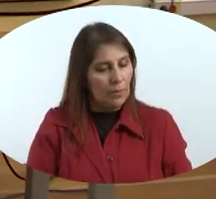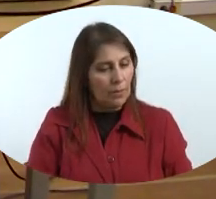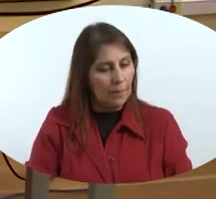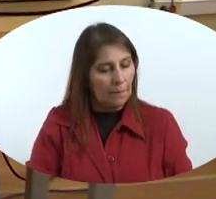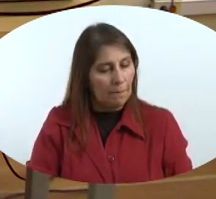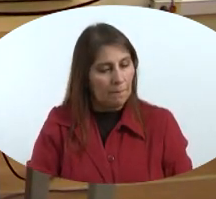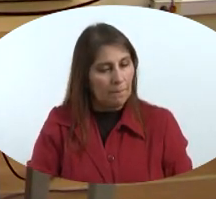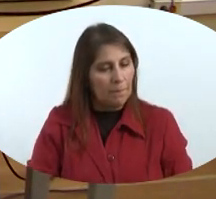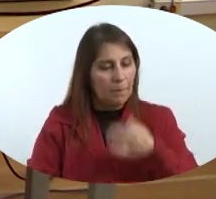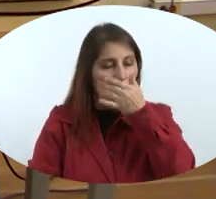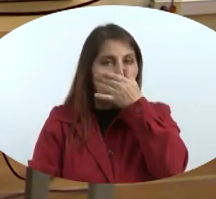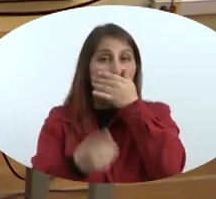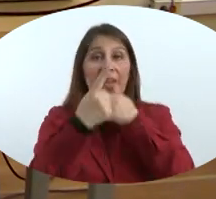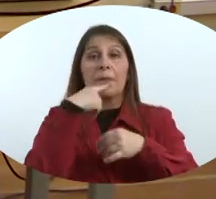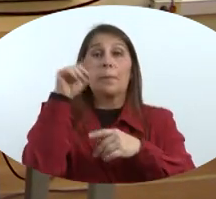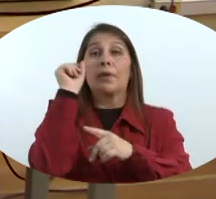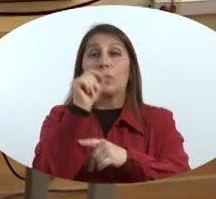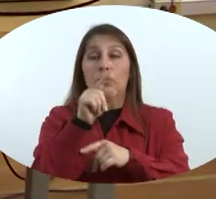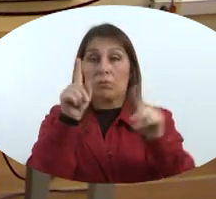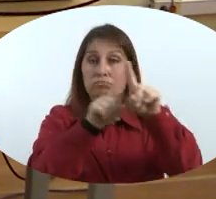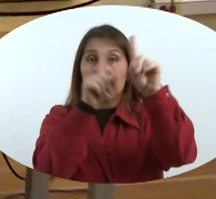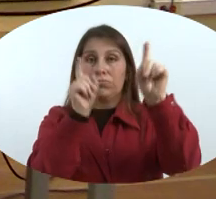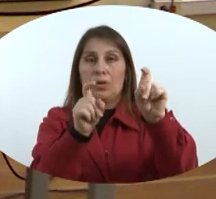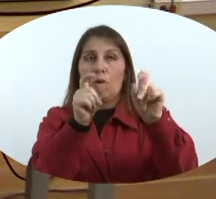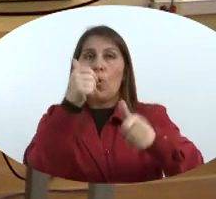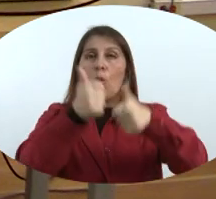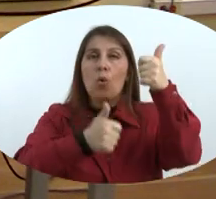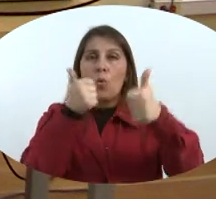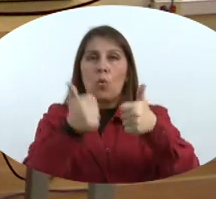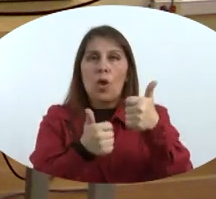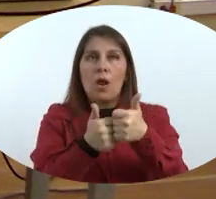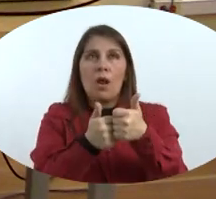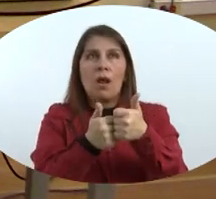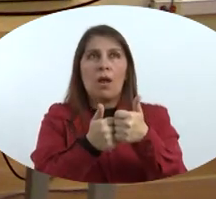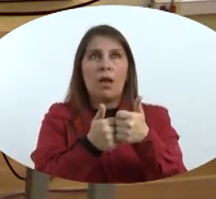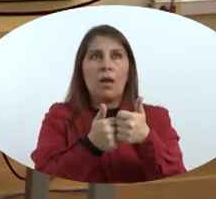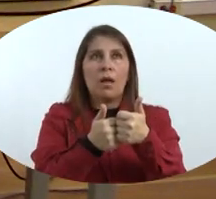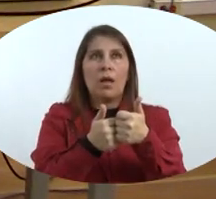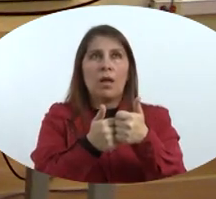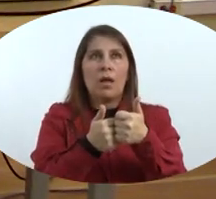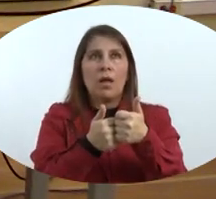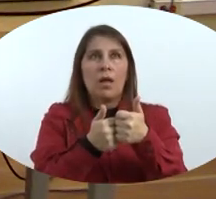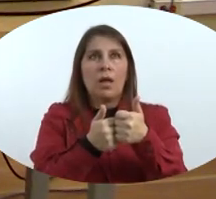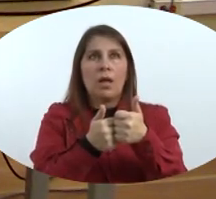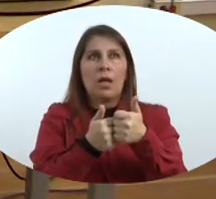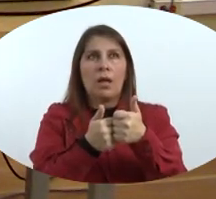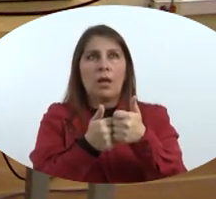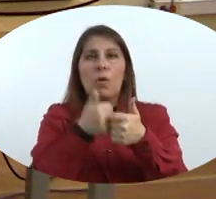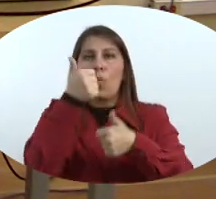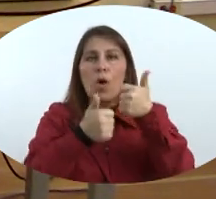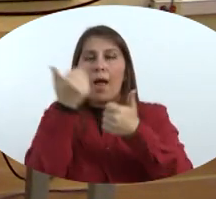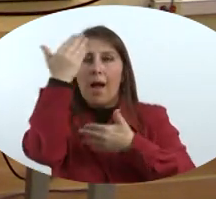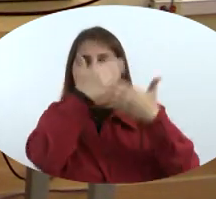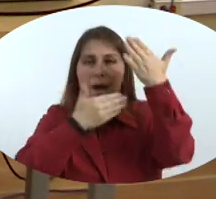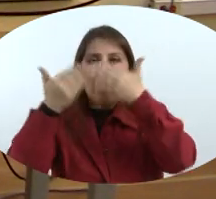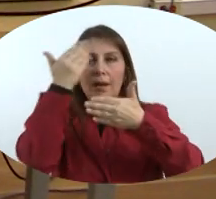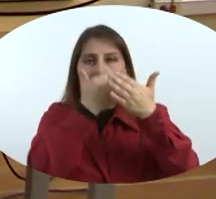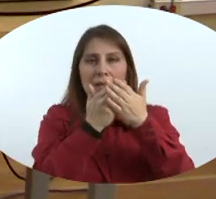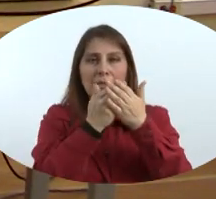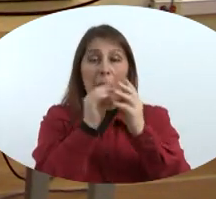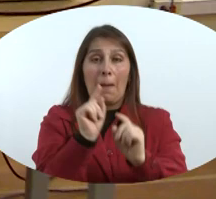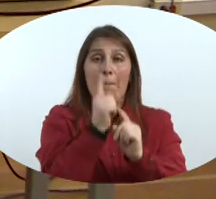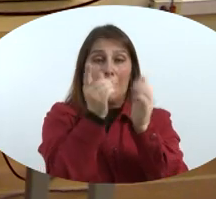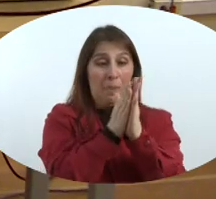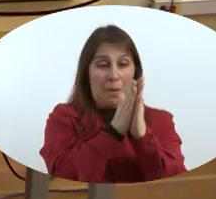la pregunta la pregunta es cuál es el balance del primer periodo del rector actual de la upm vamos a darle un minuto y un